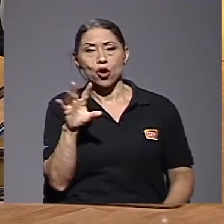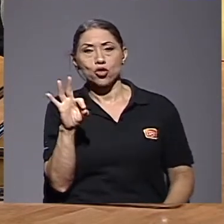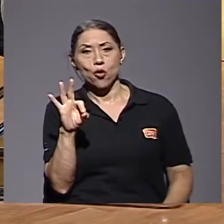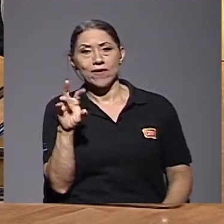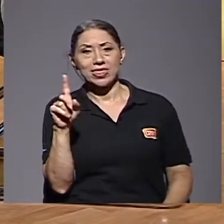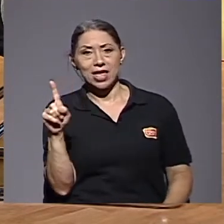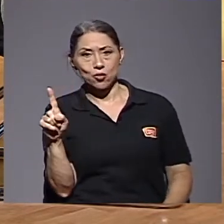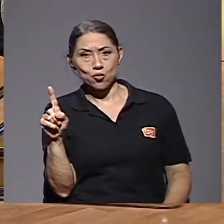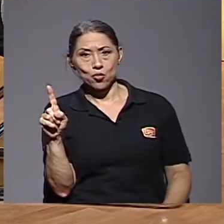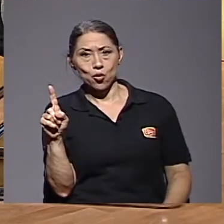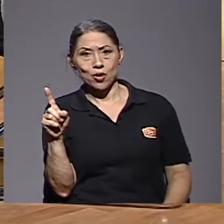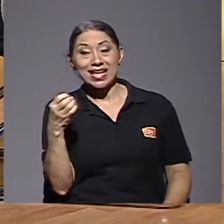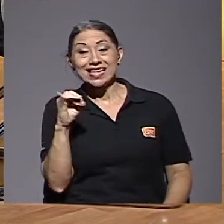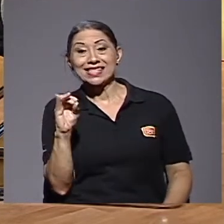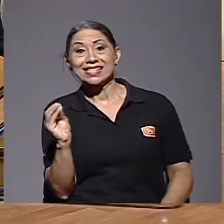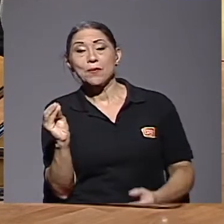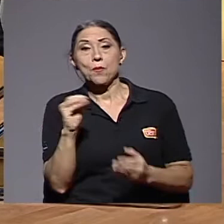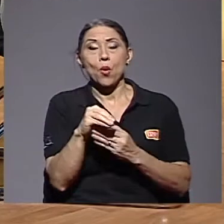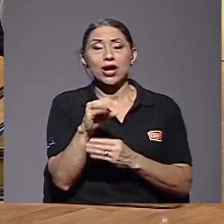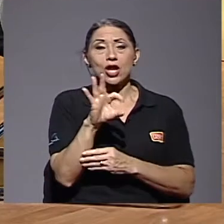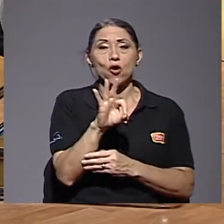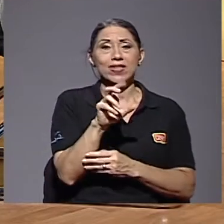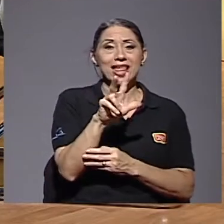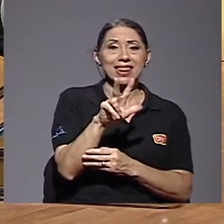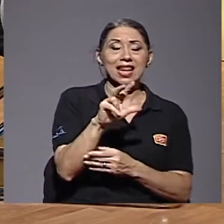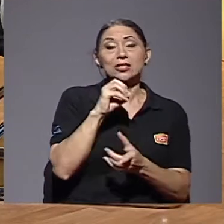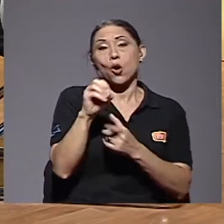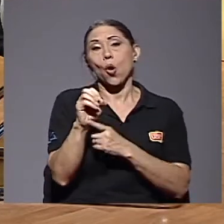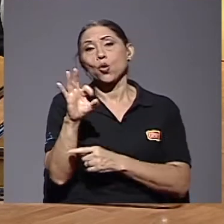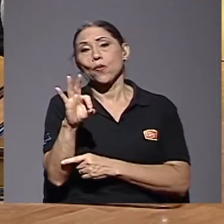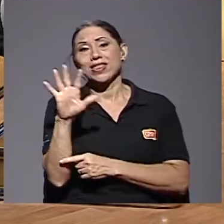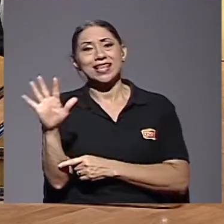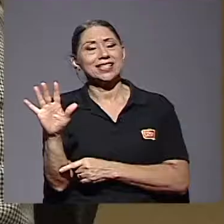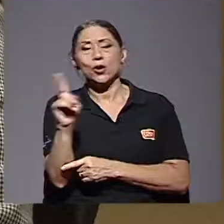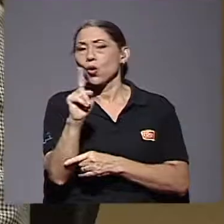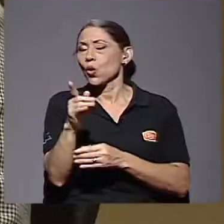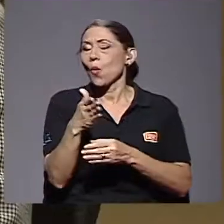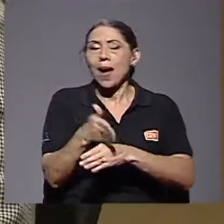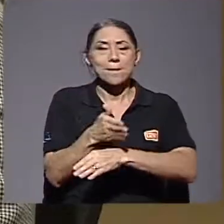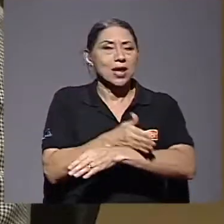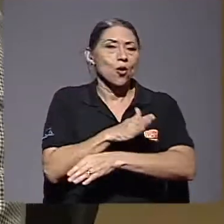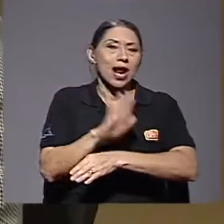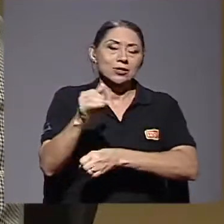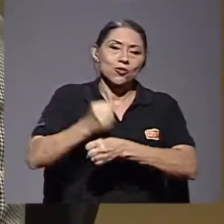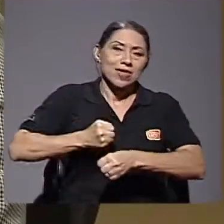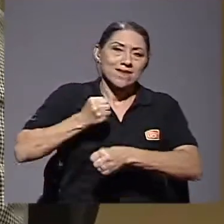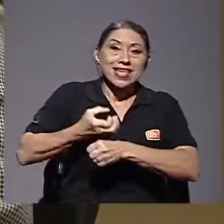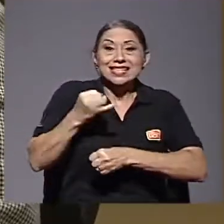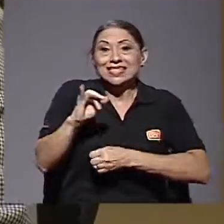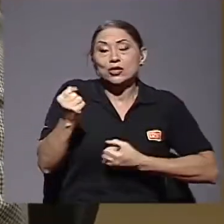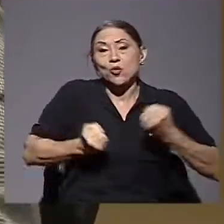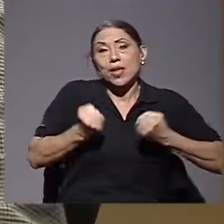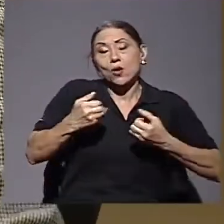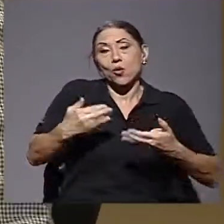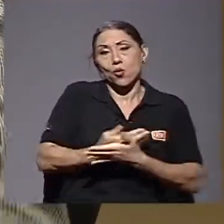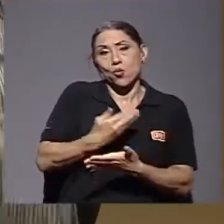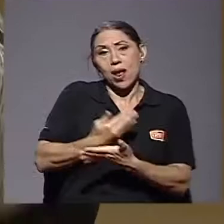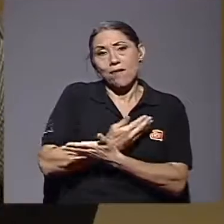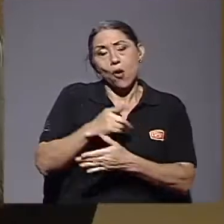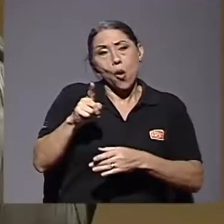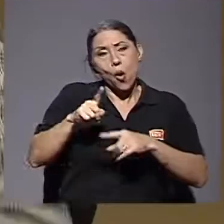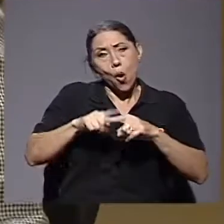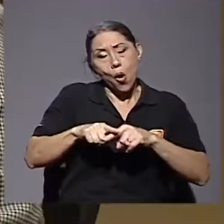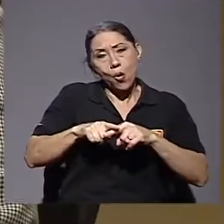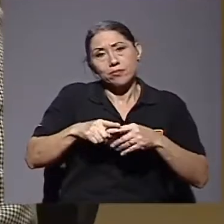si pone 93 o 95 no va a mejorar su desempeño si es un vehículo nuevo. Obviamente va a depender